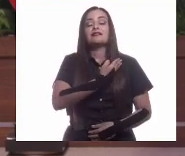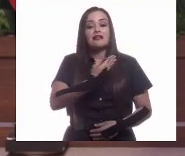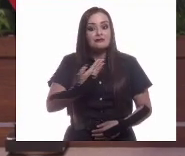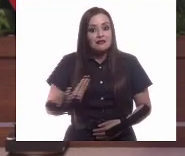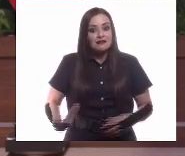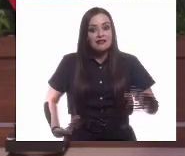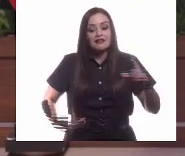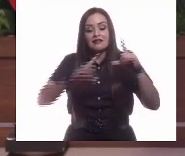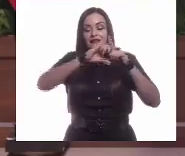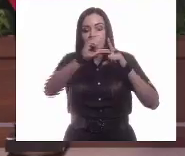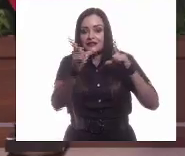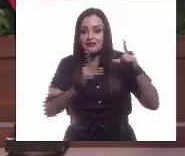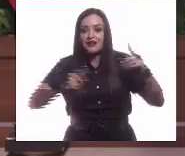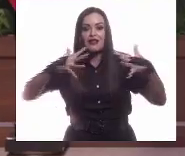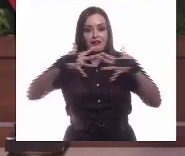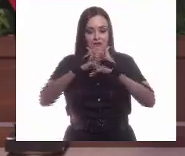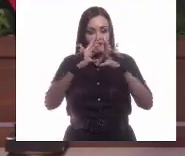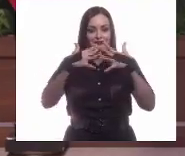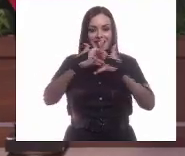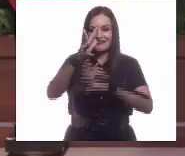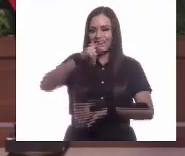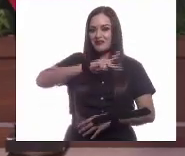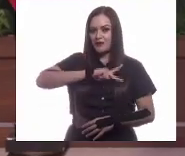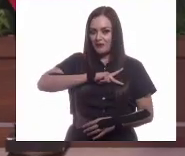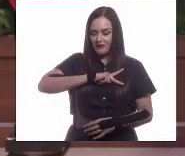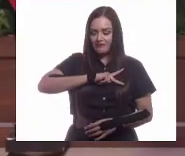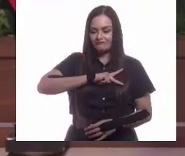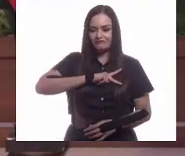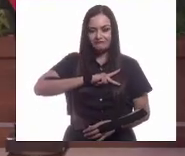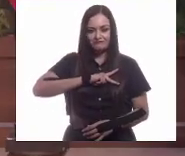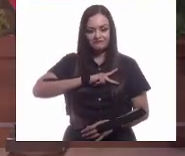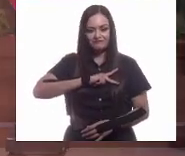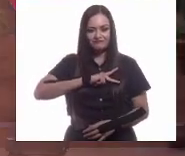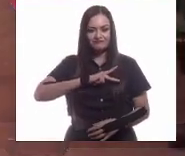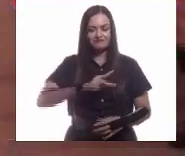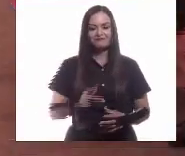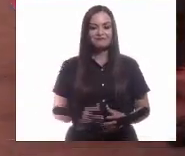partido, al presidente nacional